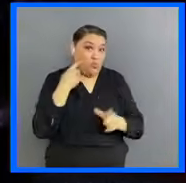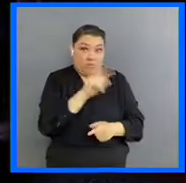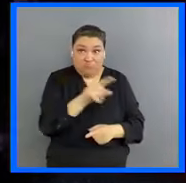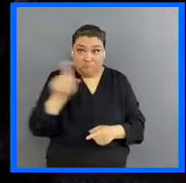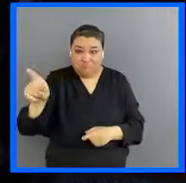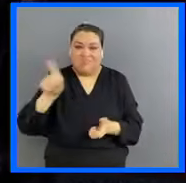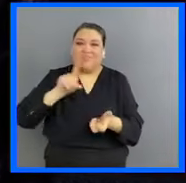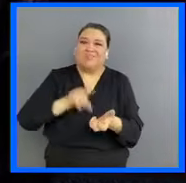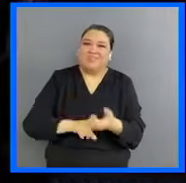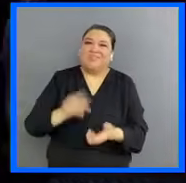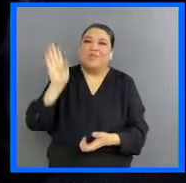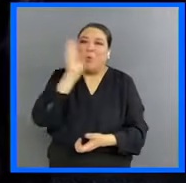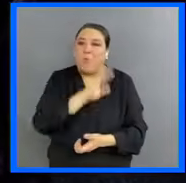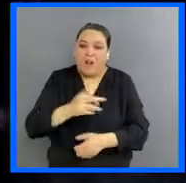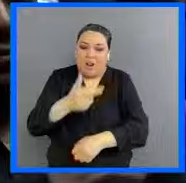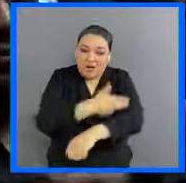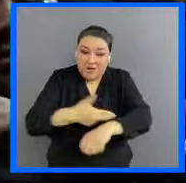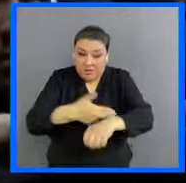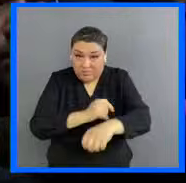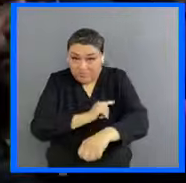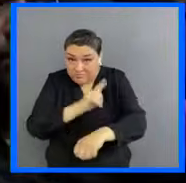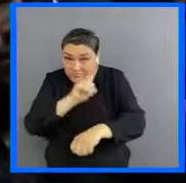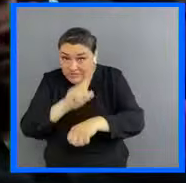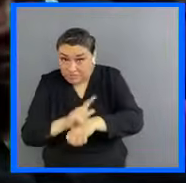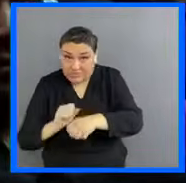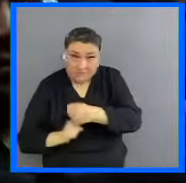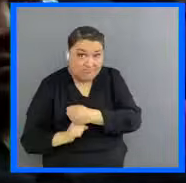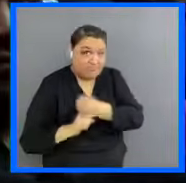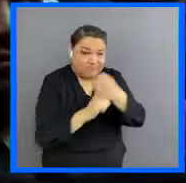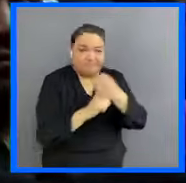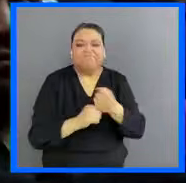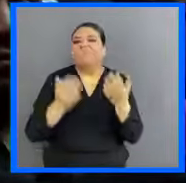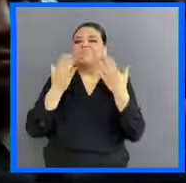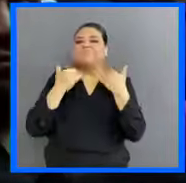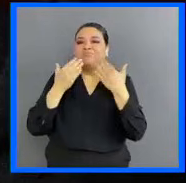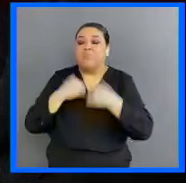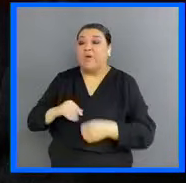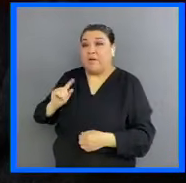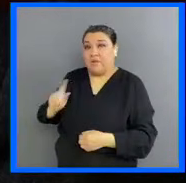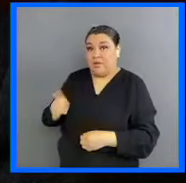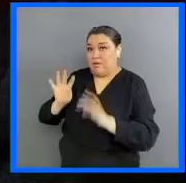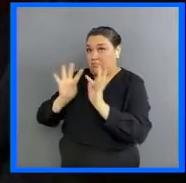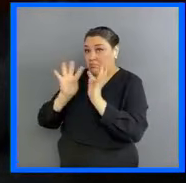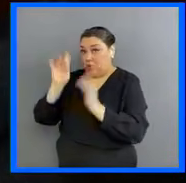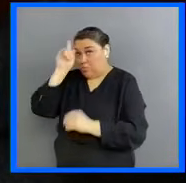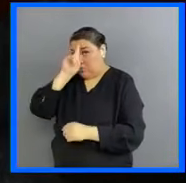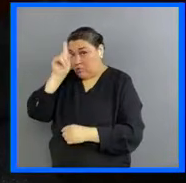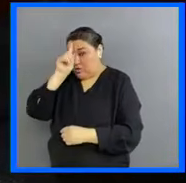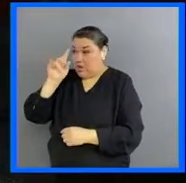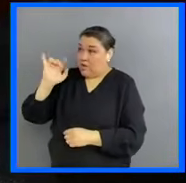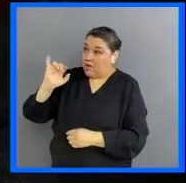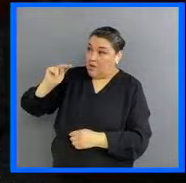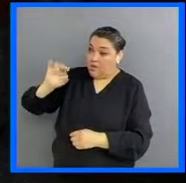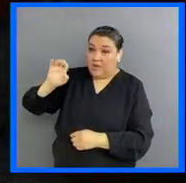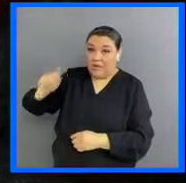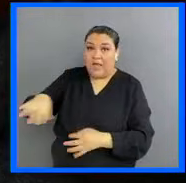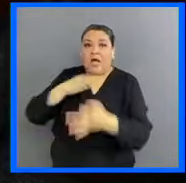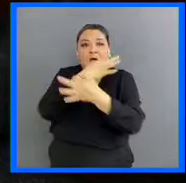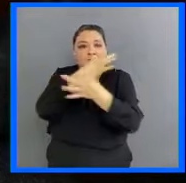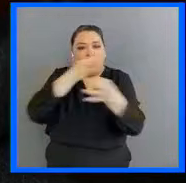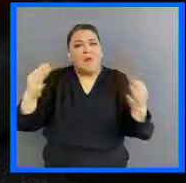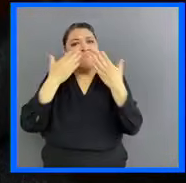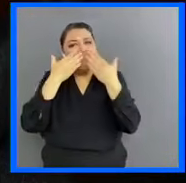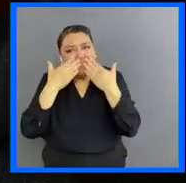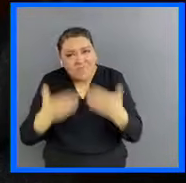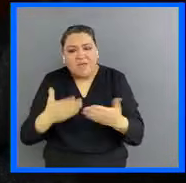la implementación de medidas afirmativas, la consejera electoral celebró que se mantenga el trabajo de incorporación de estas